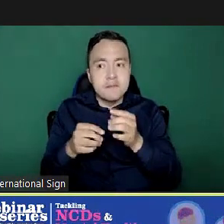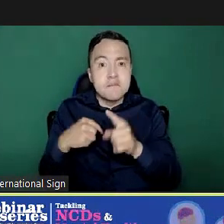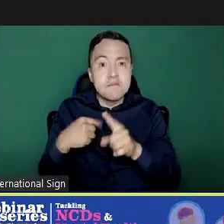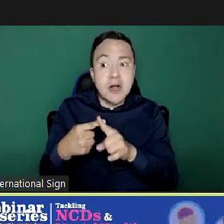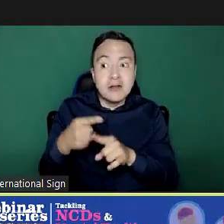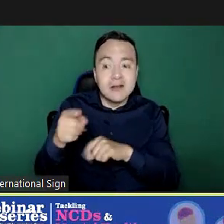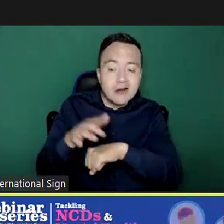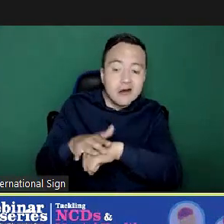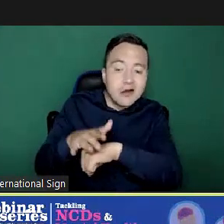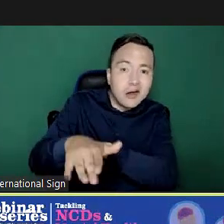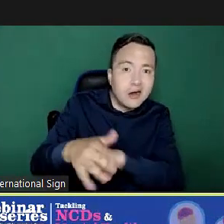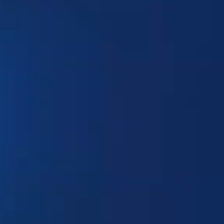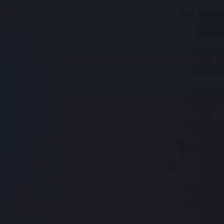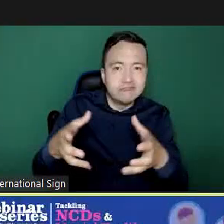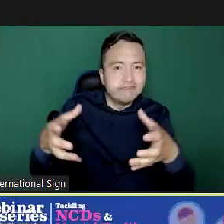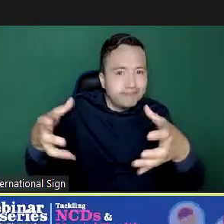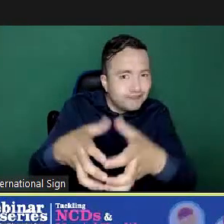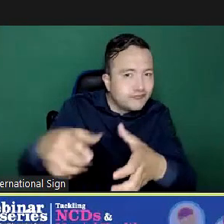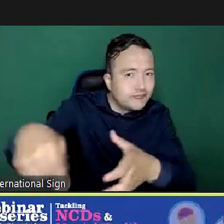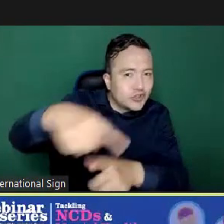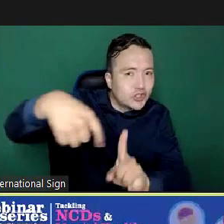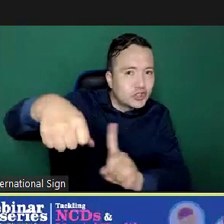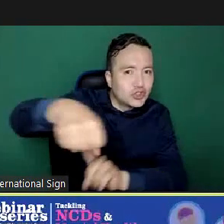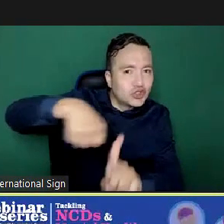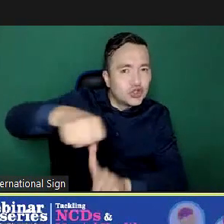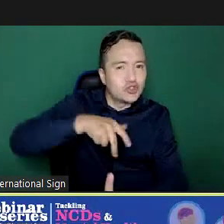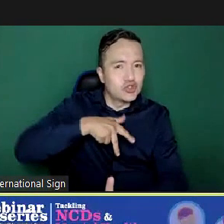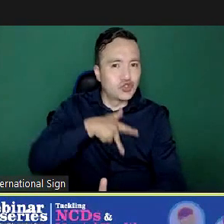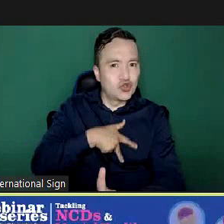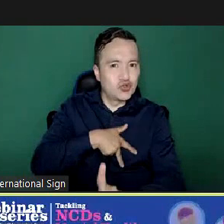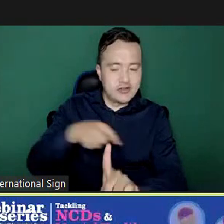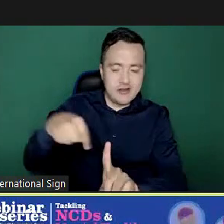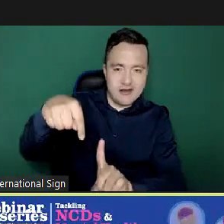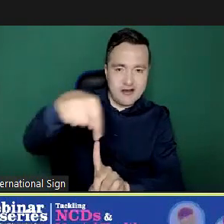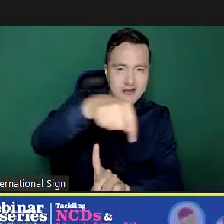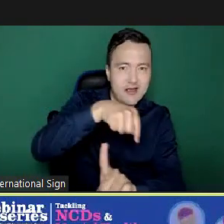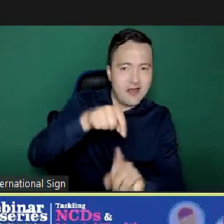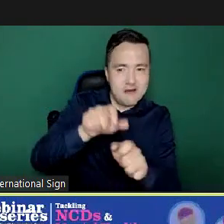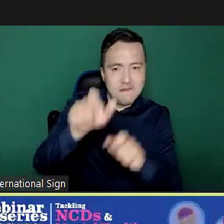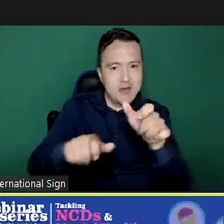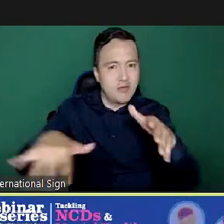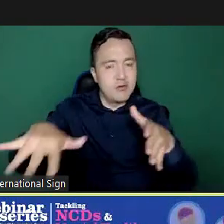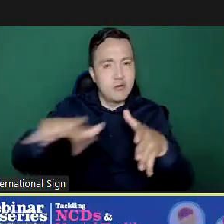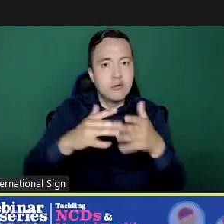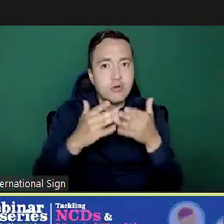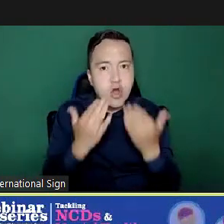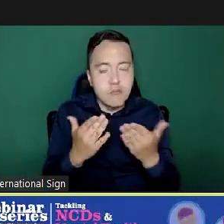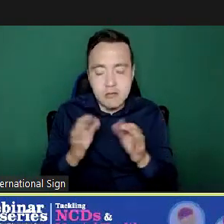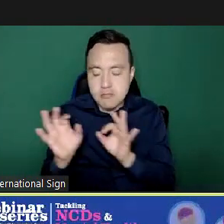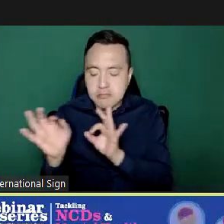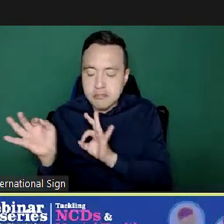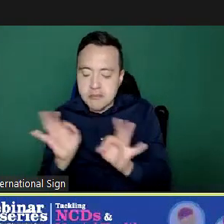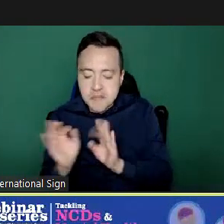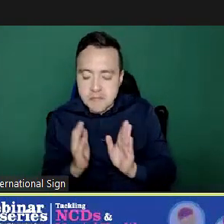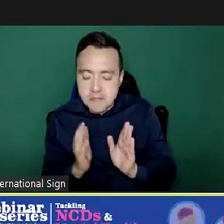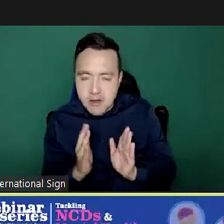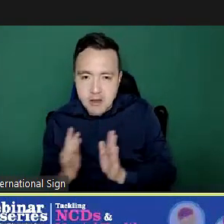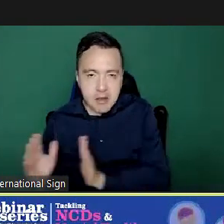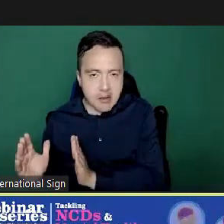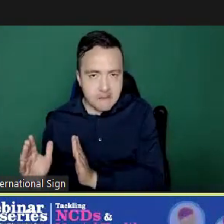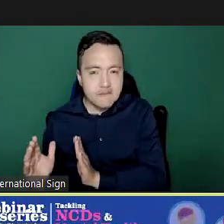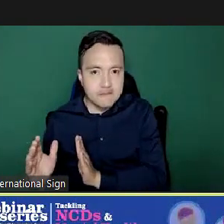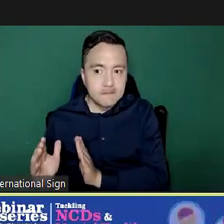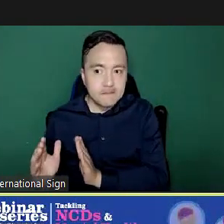las intervenciones intersectoriales en los planes de las NTs, para que las